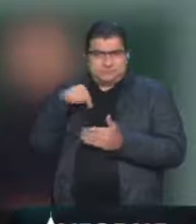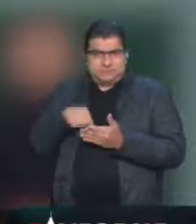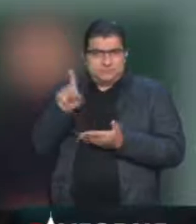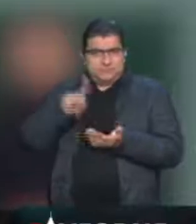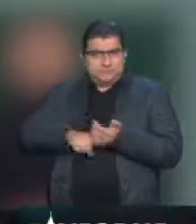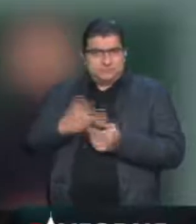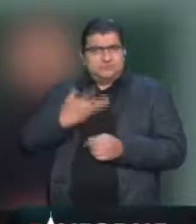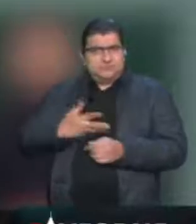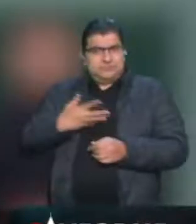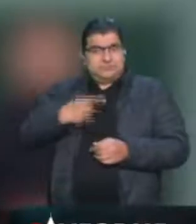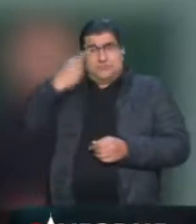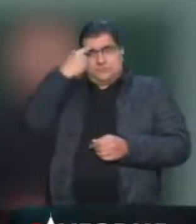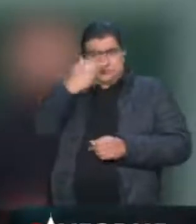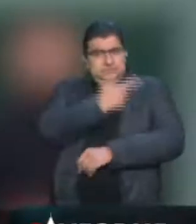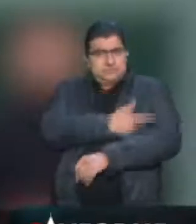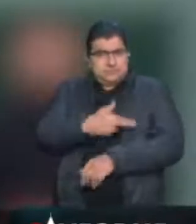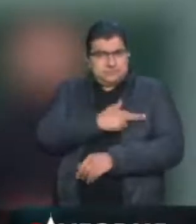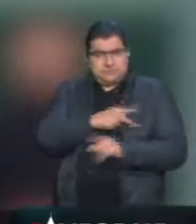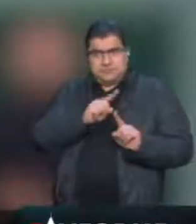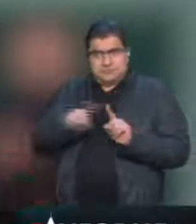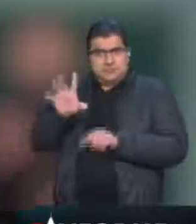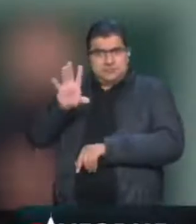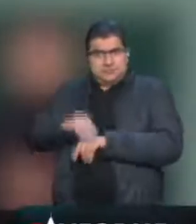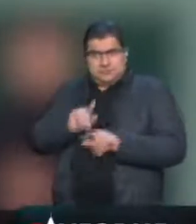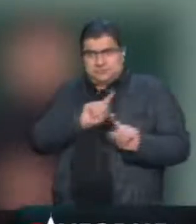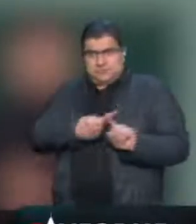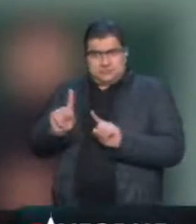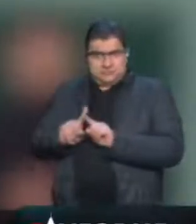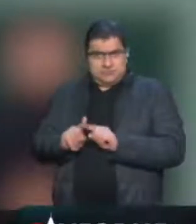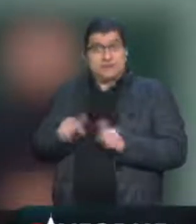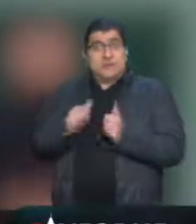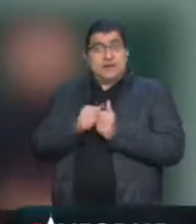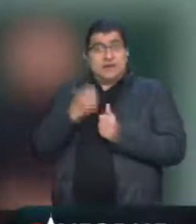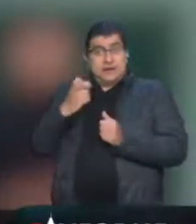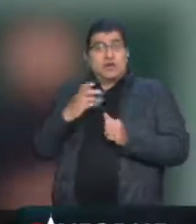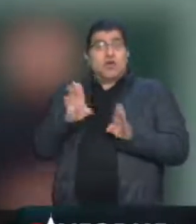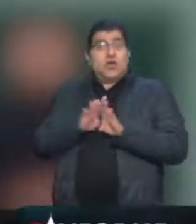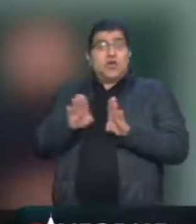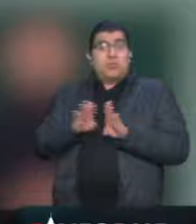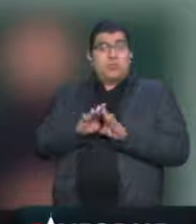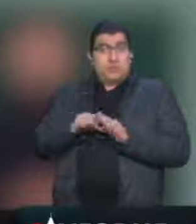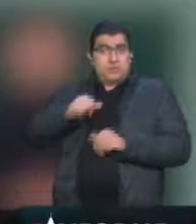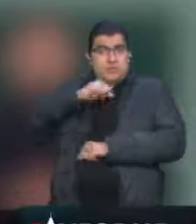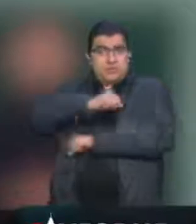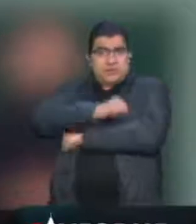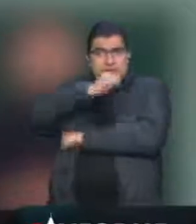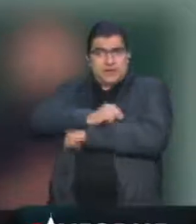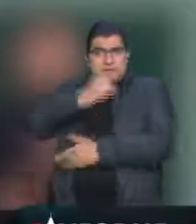contenido, a la tramitología de permisos, una especie de ventanilla única.